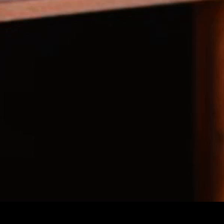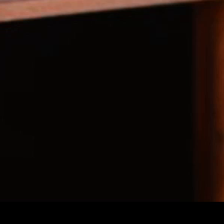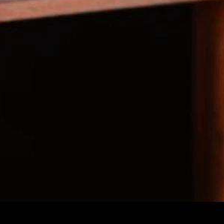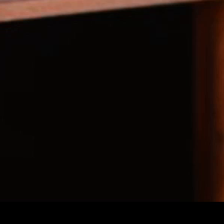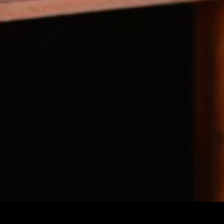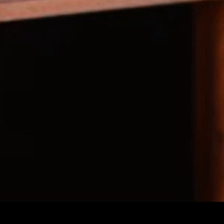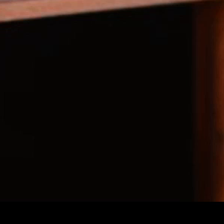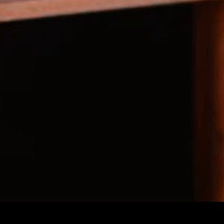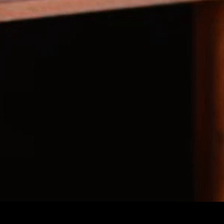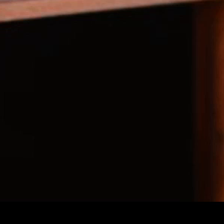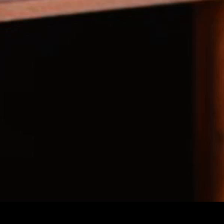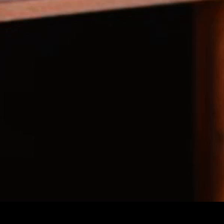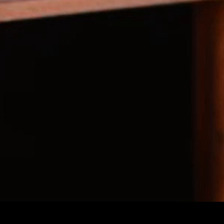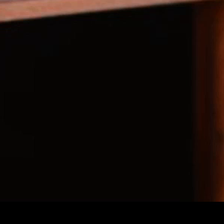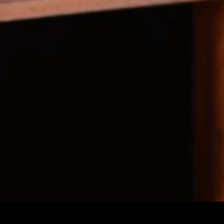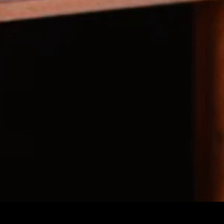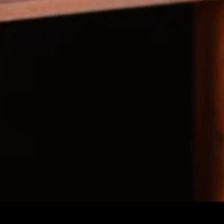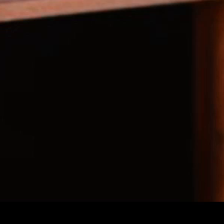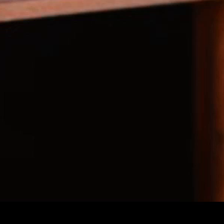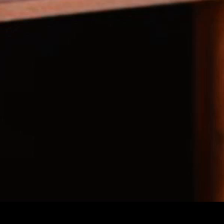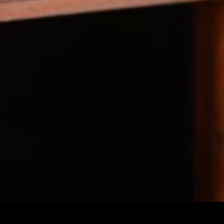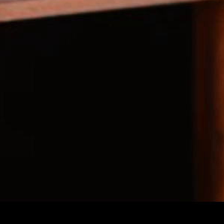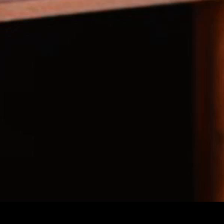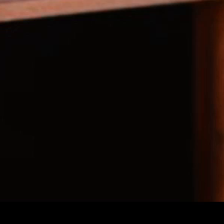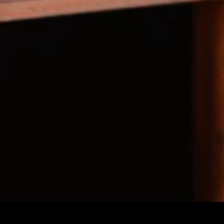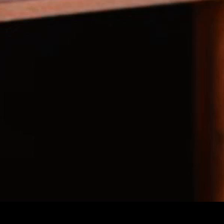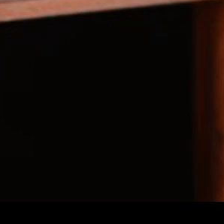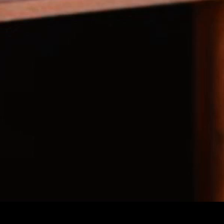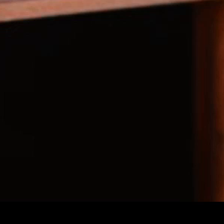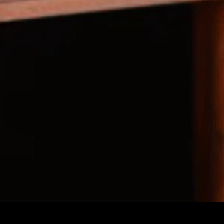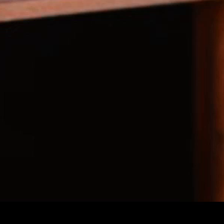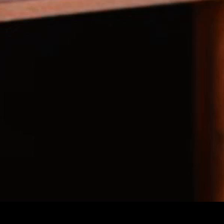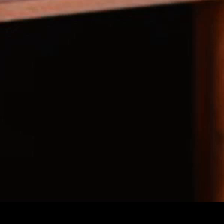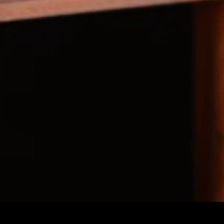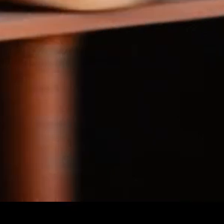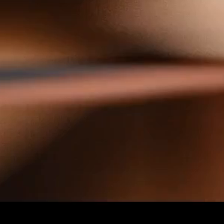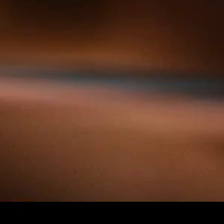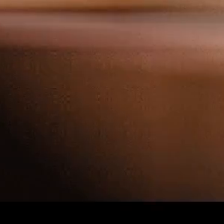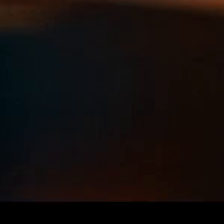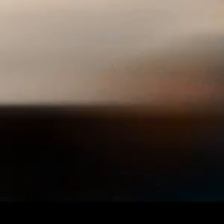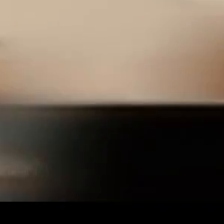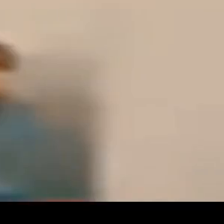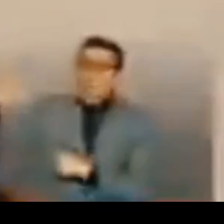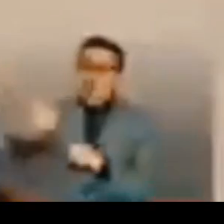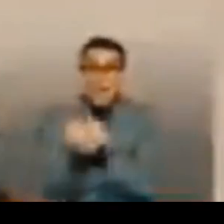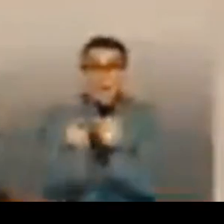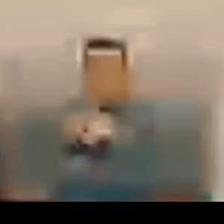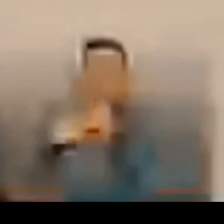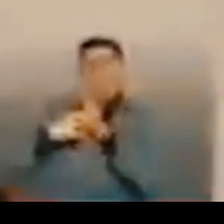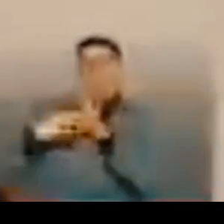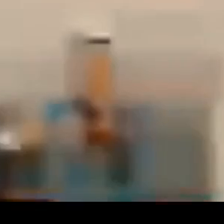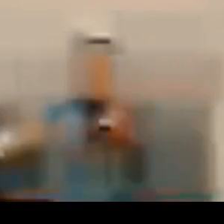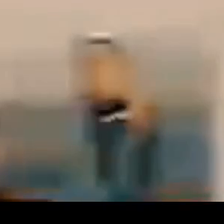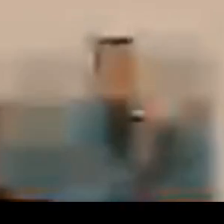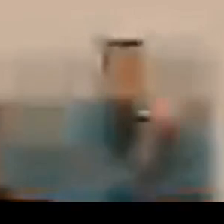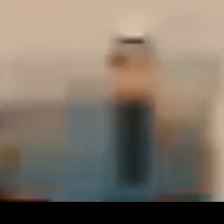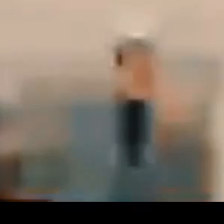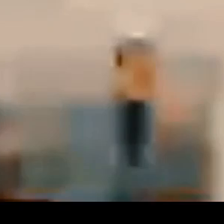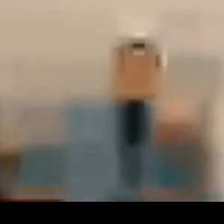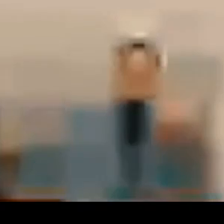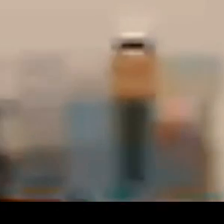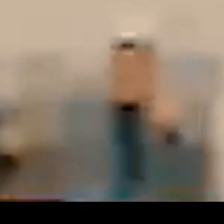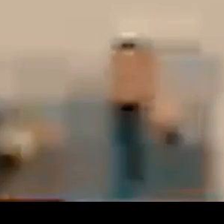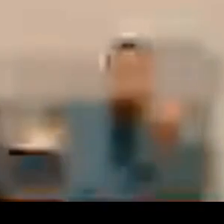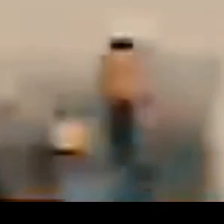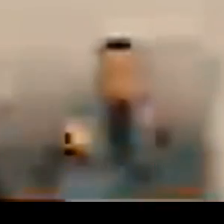el hacinamiento en cárceles de mujeres y reducir la vulneración a derechos humanos que se ven en ellas. De quitar esas